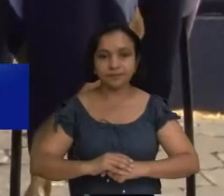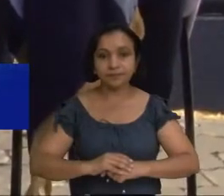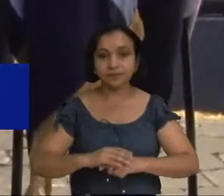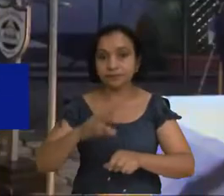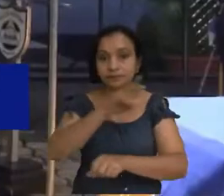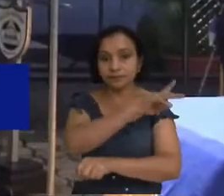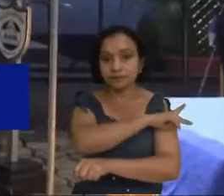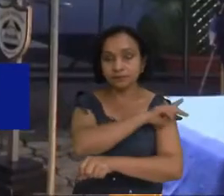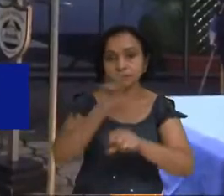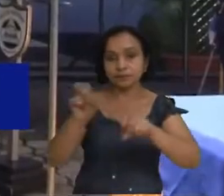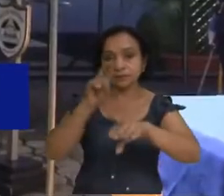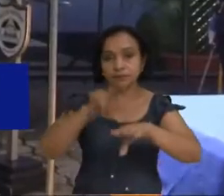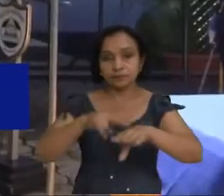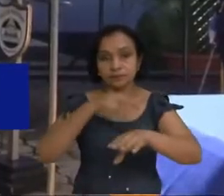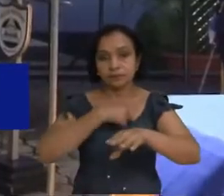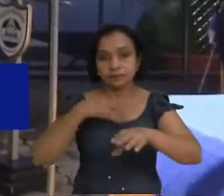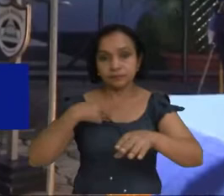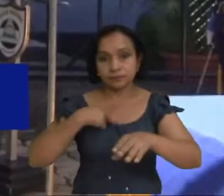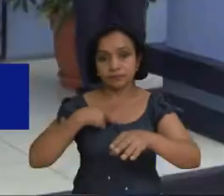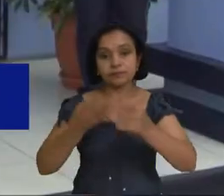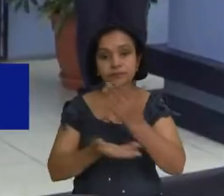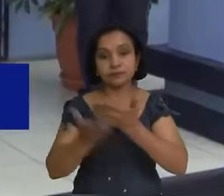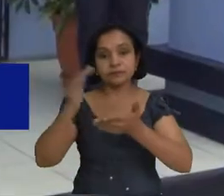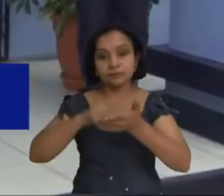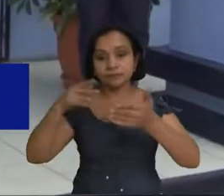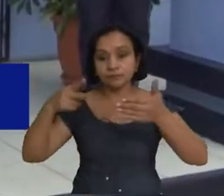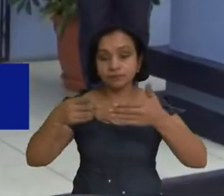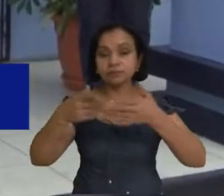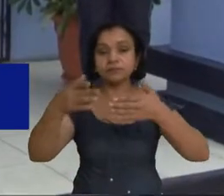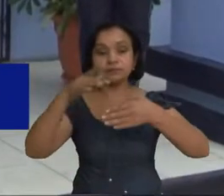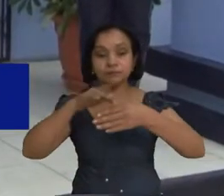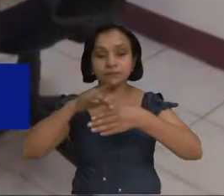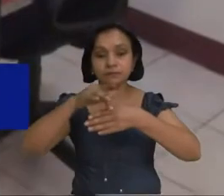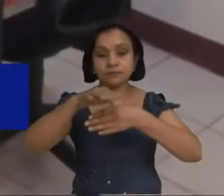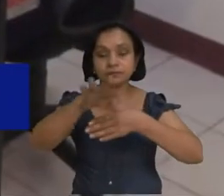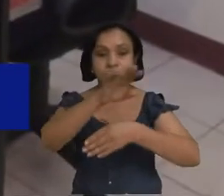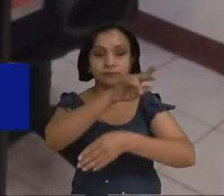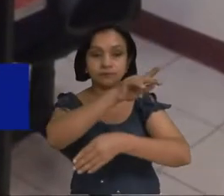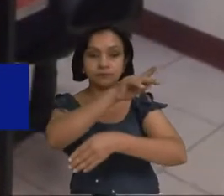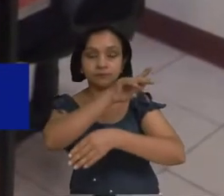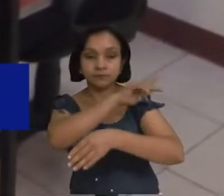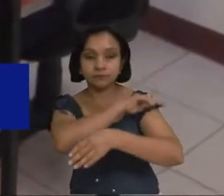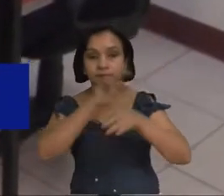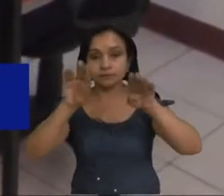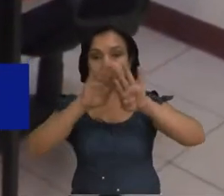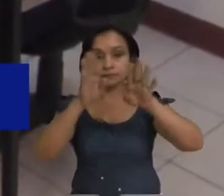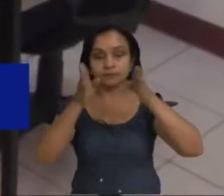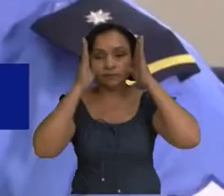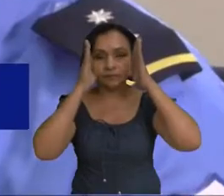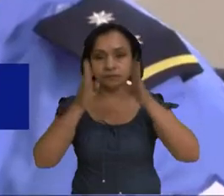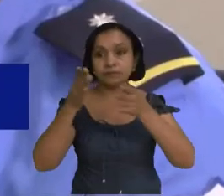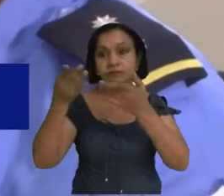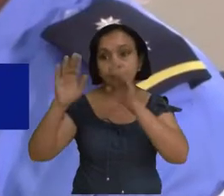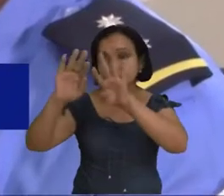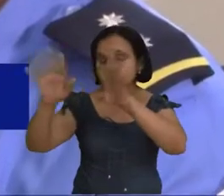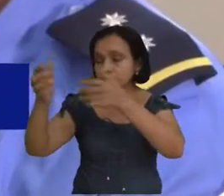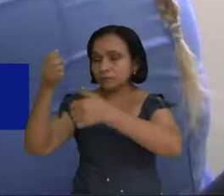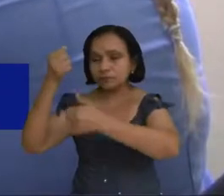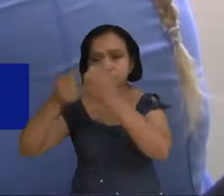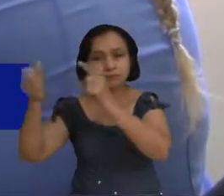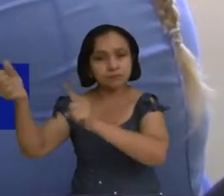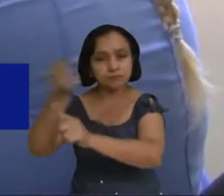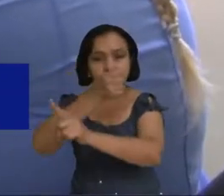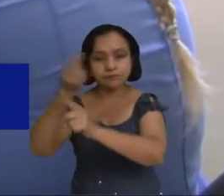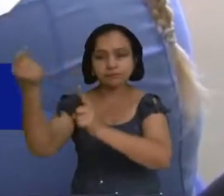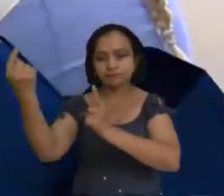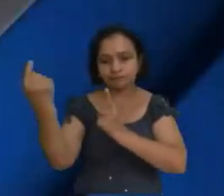Policía Nacional realiza el relanzamiento de las comisarías de la mujer, donde se atenderá denuncias de cualquier forma de ataque contra